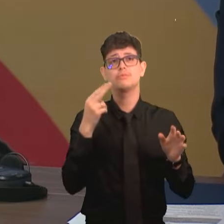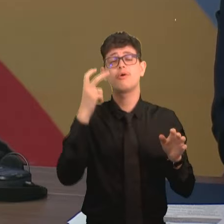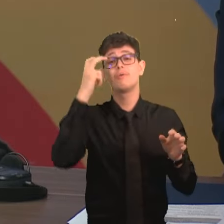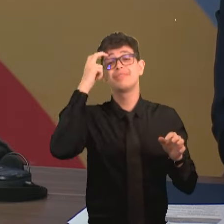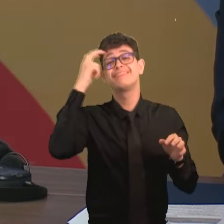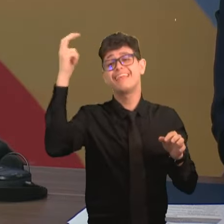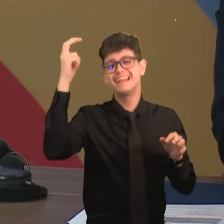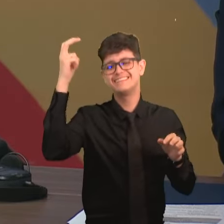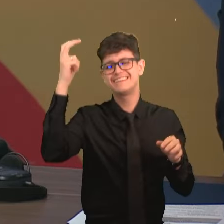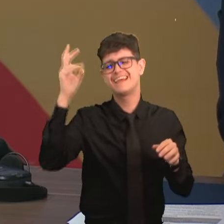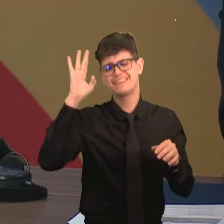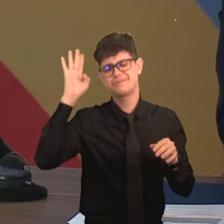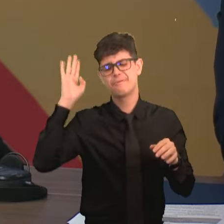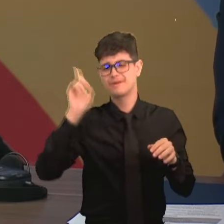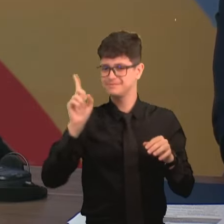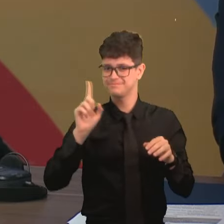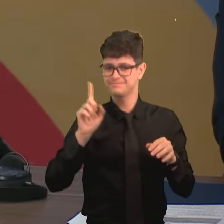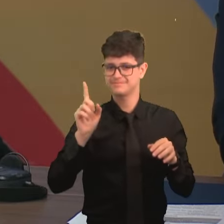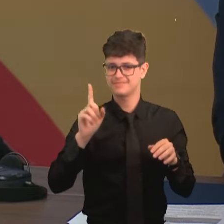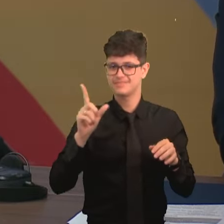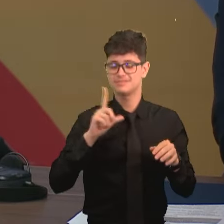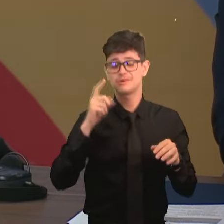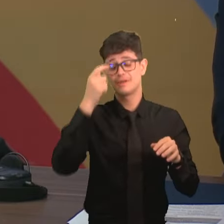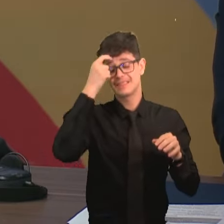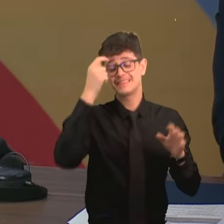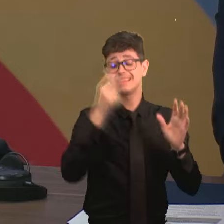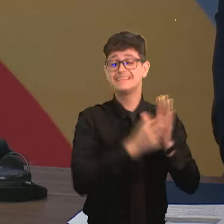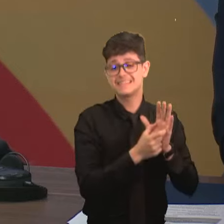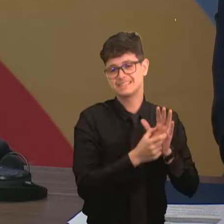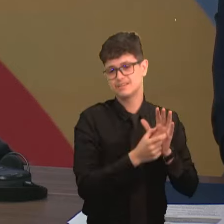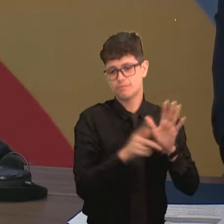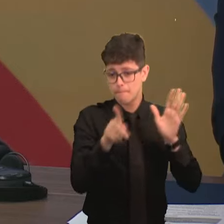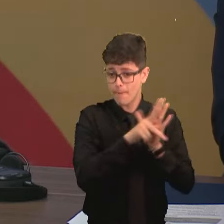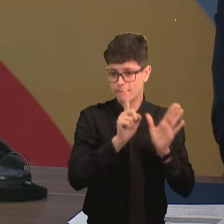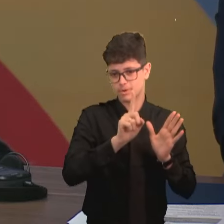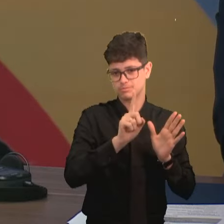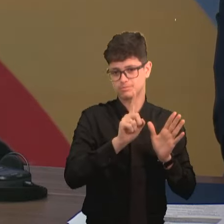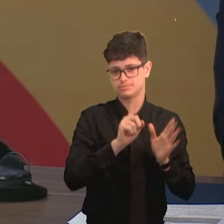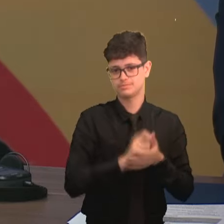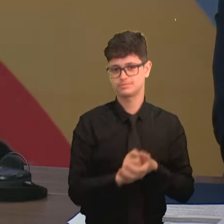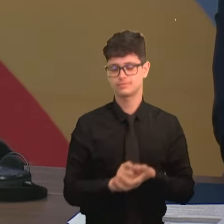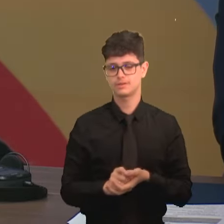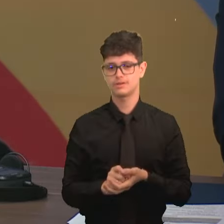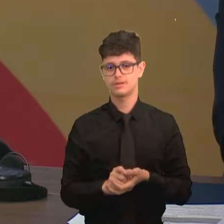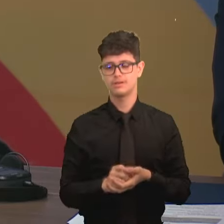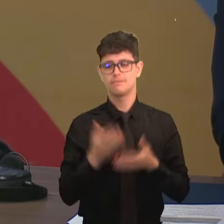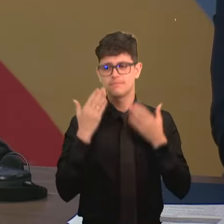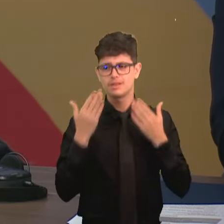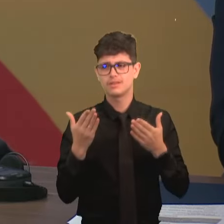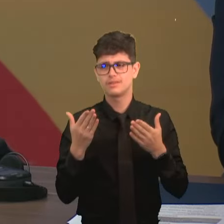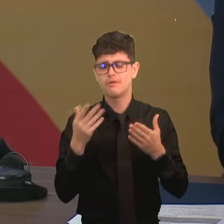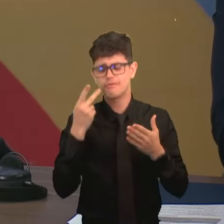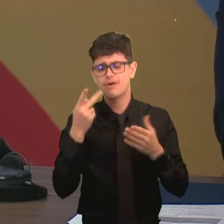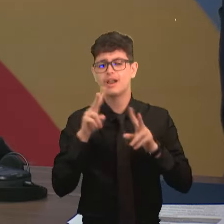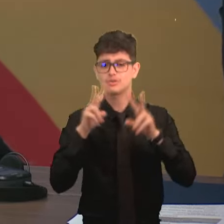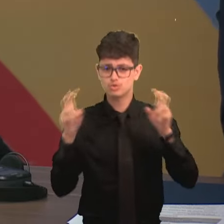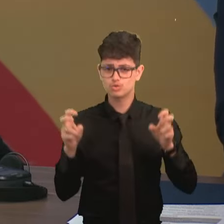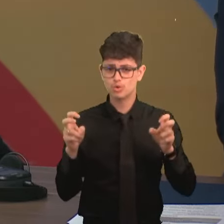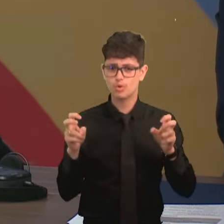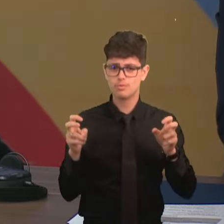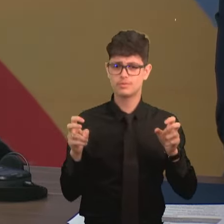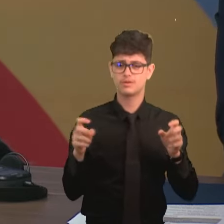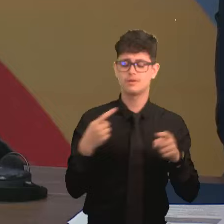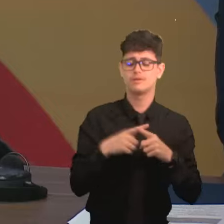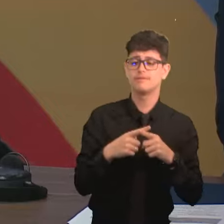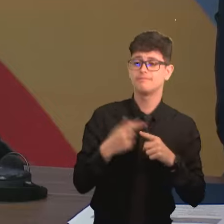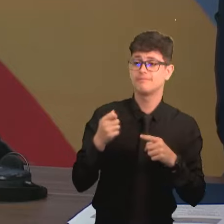exactamente inteligencia artificial como imaginamos, ni exactamente artificiales. Entonces, creo que su presentación muestra claramente eso.